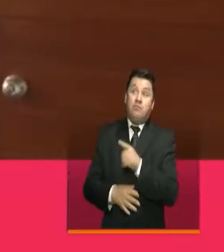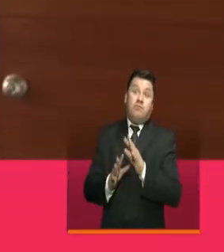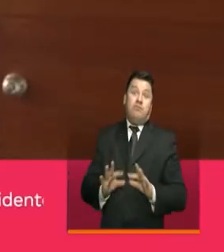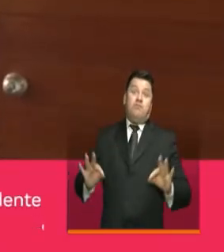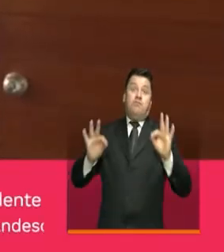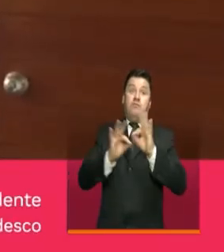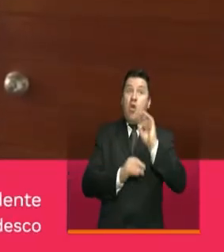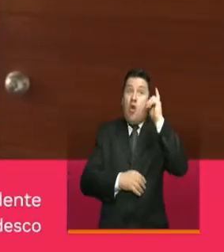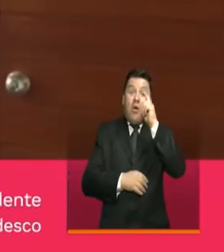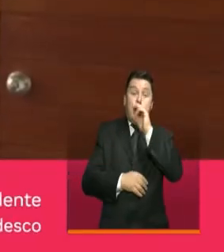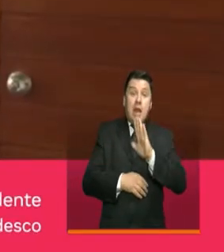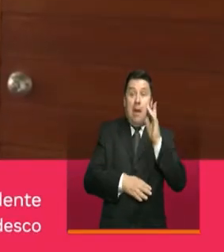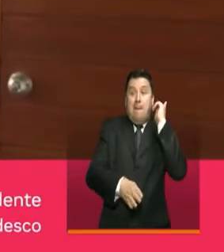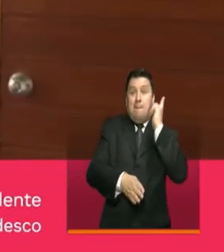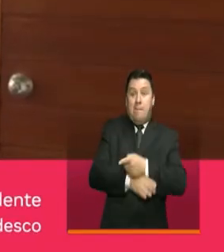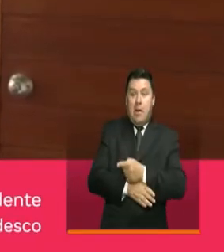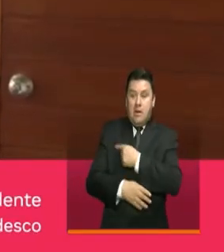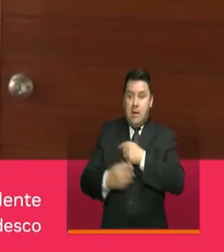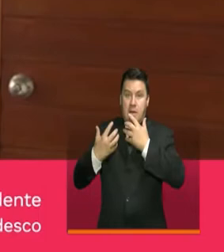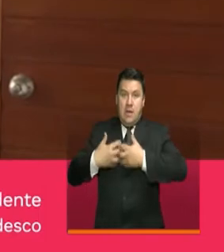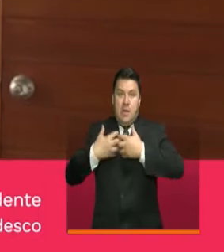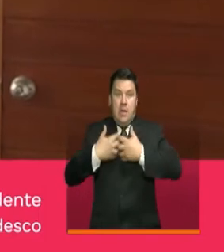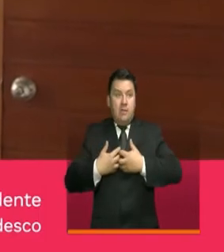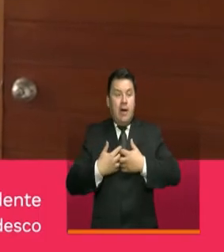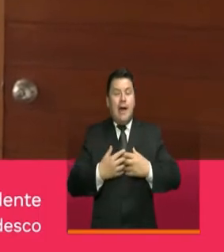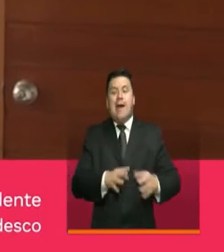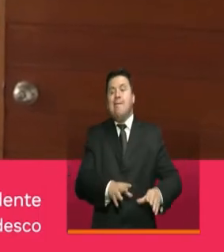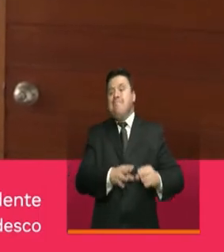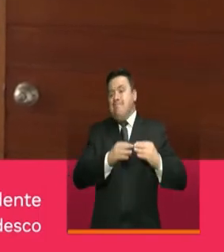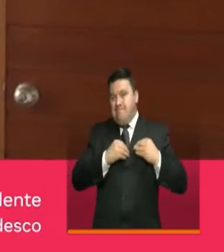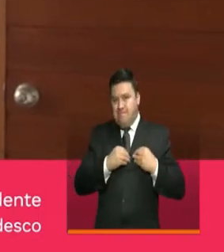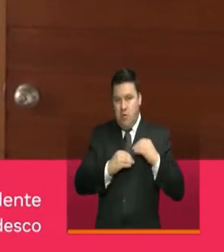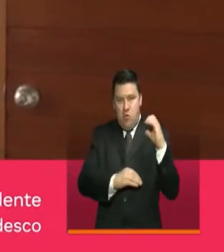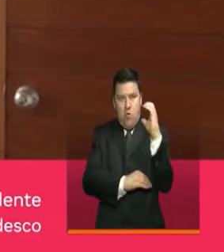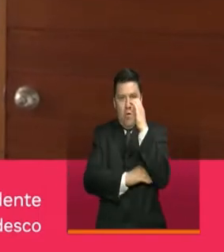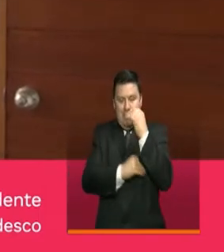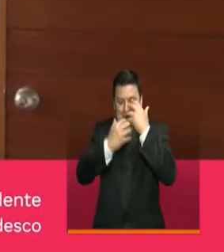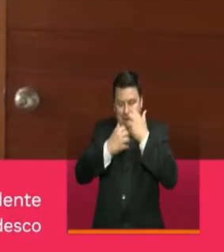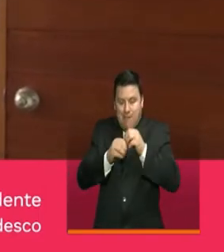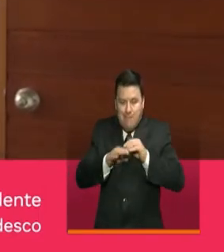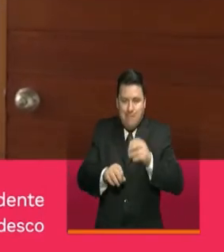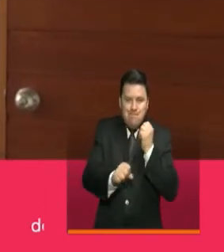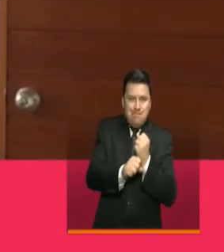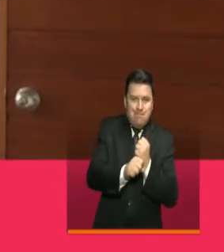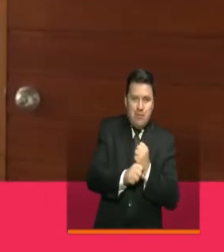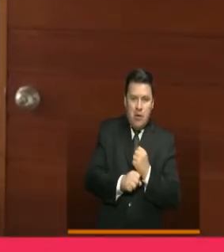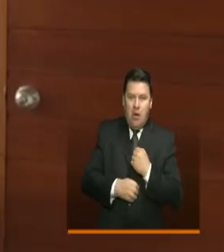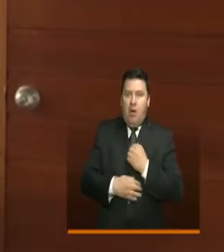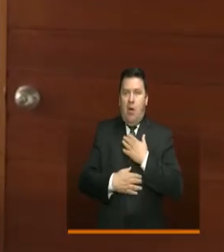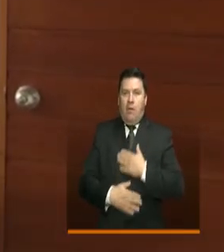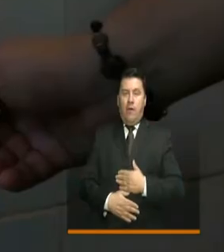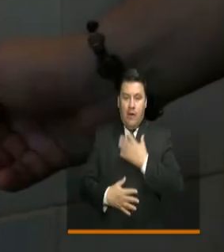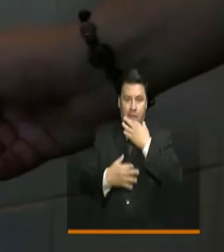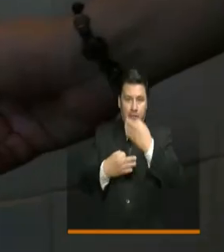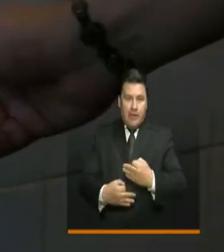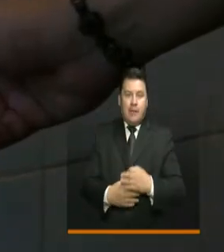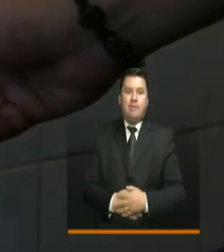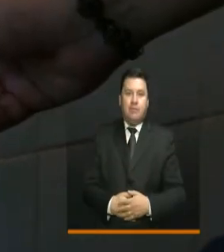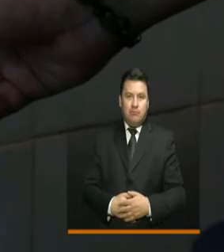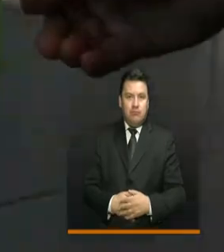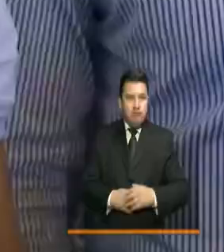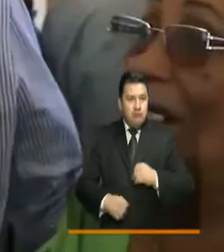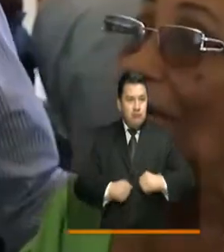del gobierno nacional, nuestras empresas en cada uno de los rincones de Colombia y los usuarios, hoy esto es una realidad. Con